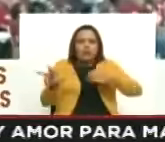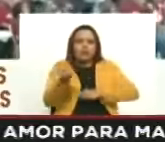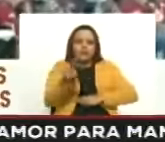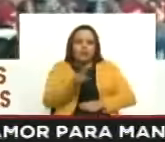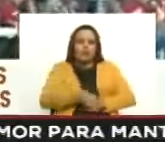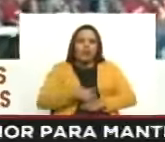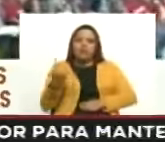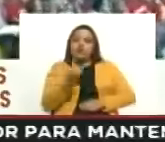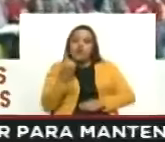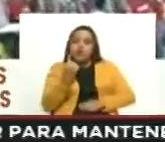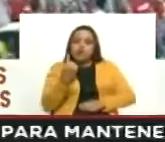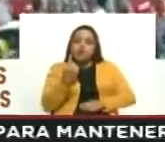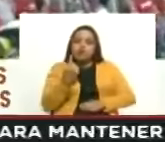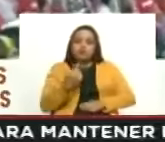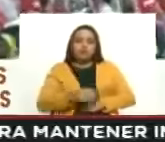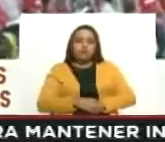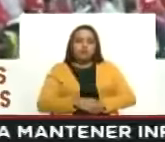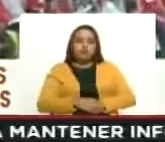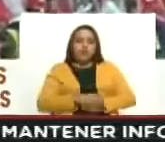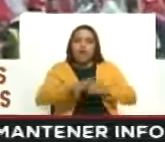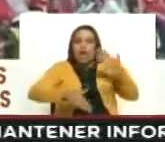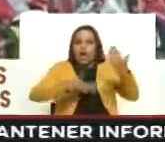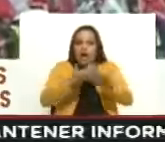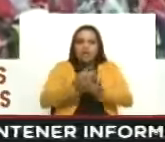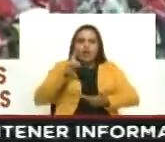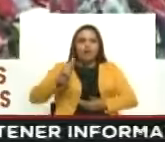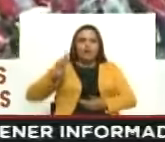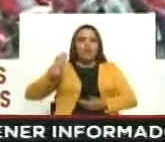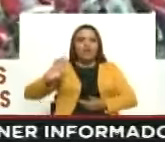Solo llegábamos hasta la UVC.